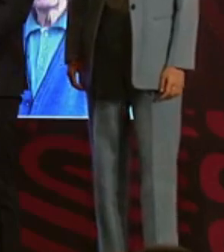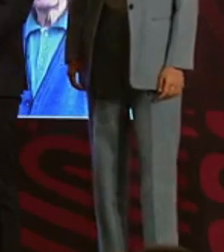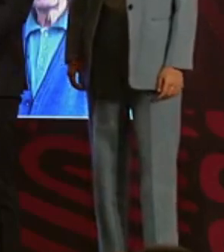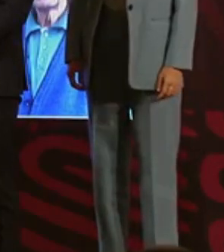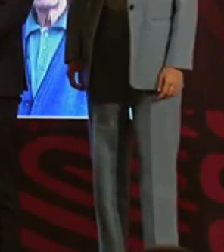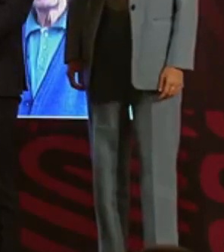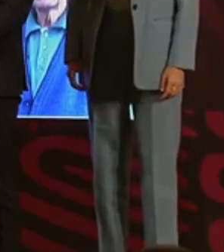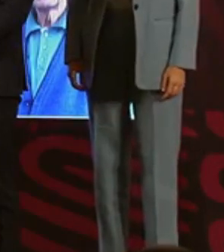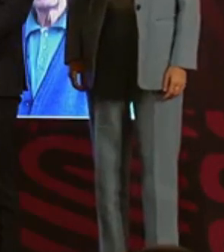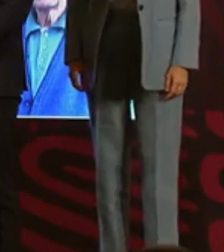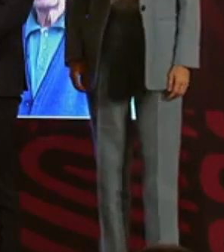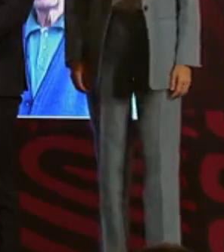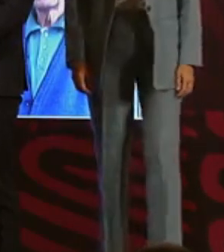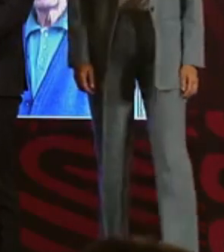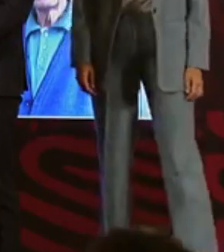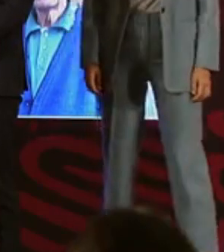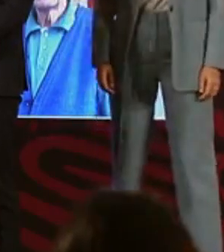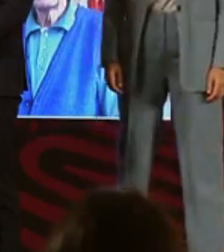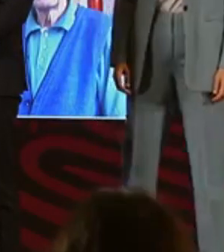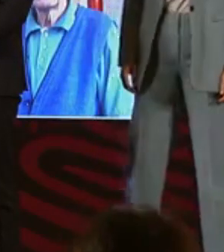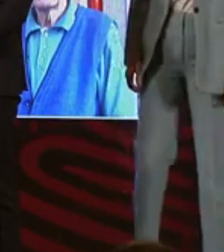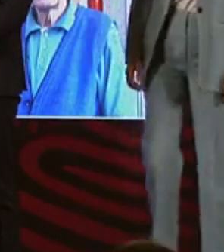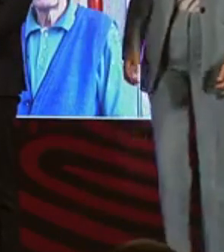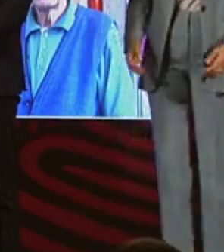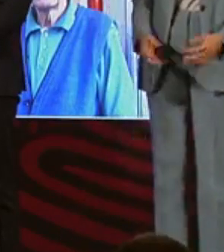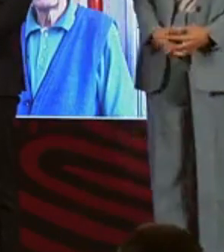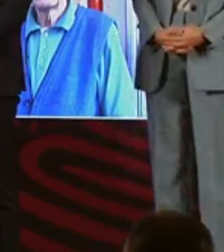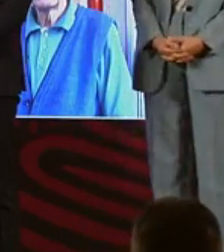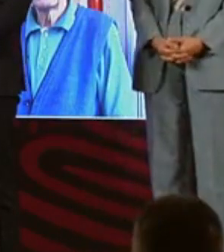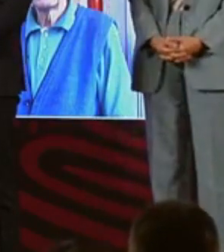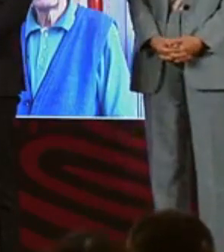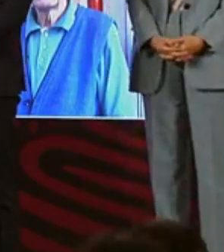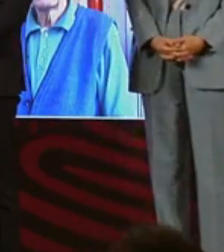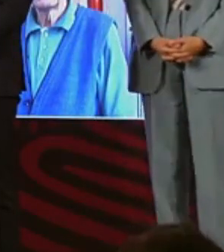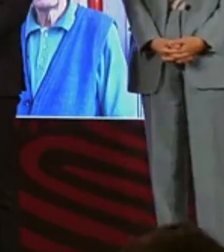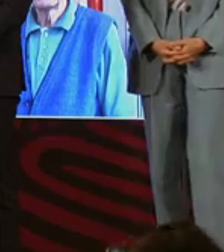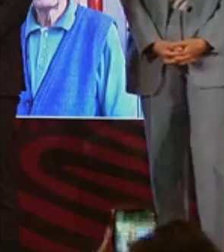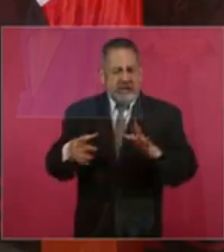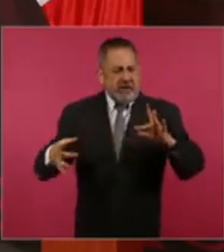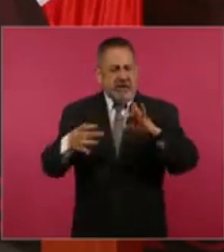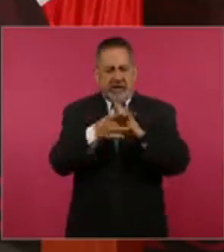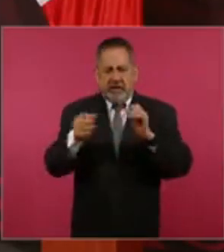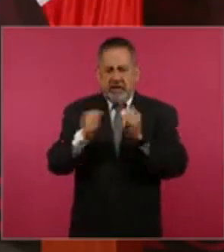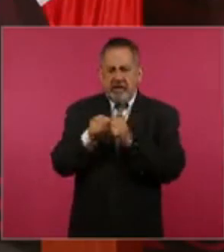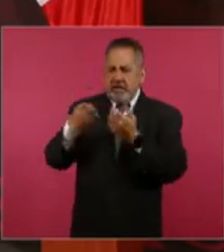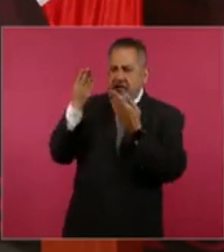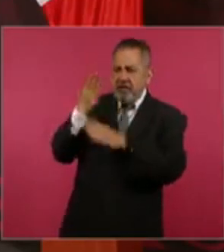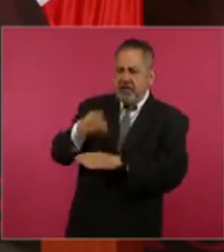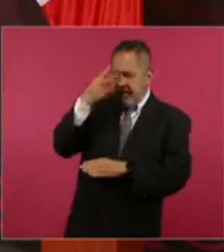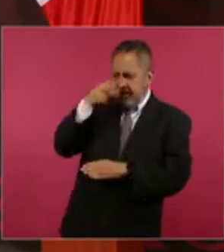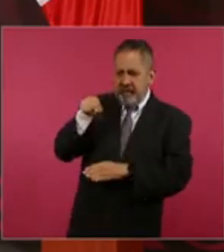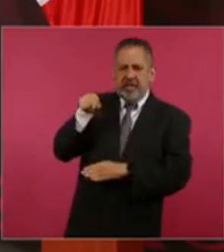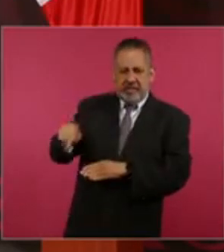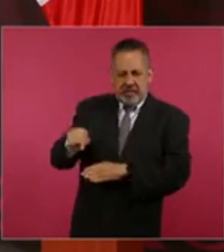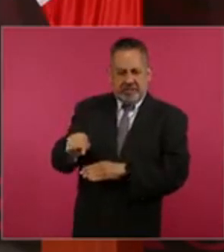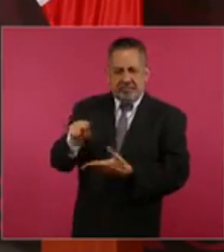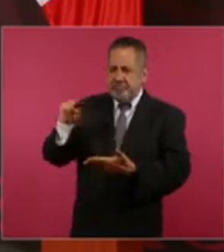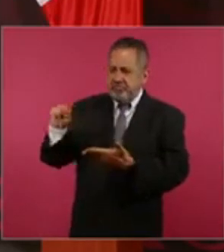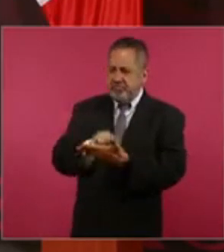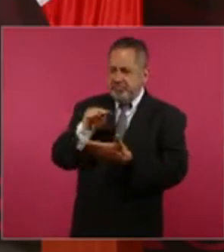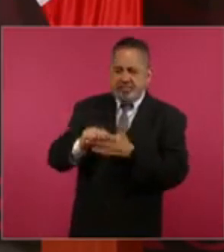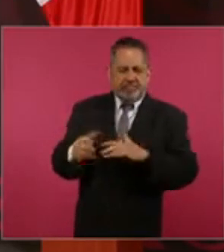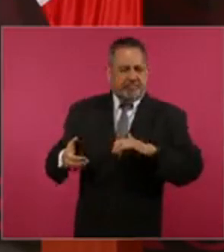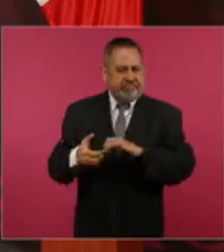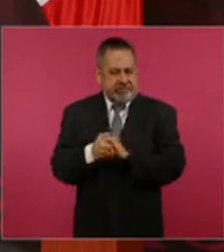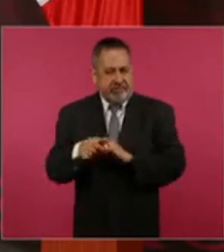del Fondo Nacional de Vivienda para los Trabajadores Infonavit, Carlos Martínez. Previamente, María Luisa Alcalde dijo que este miércoles